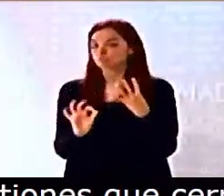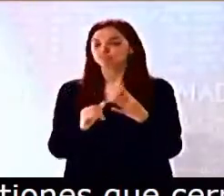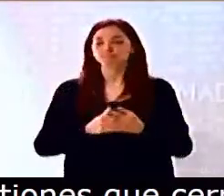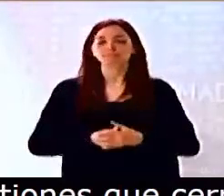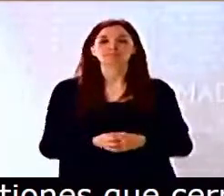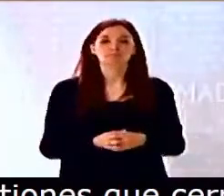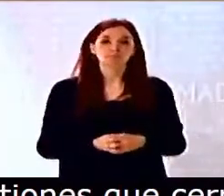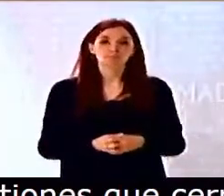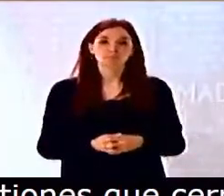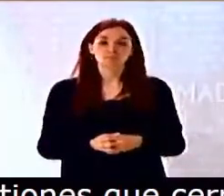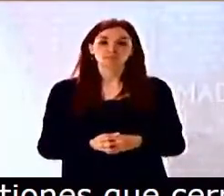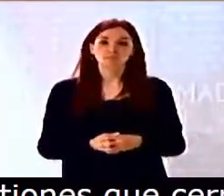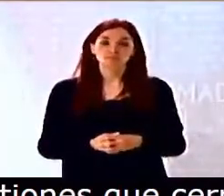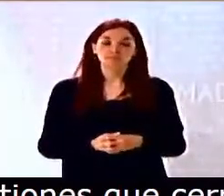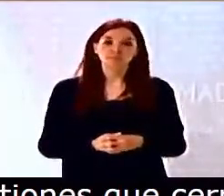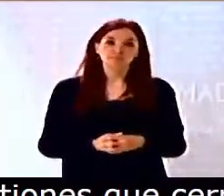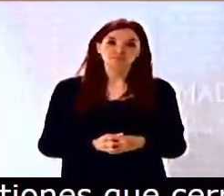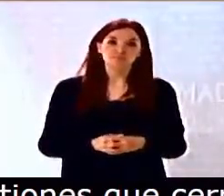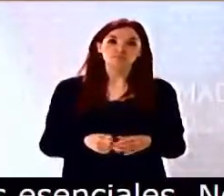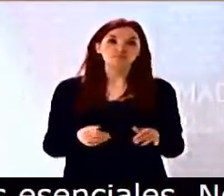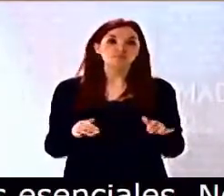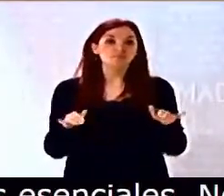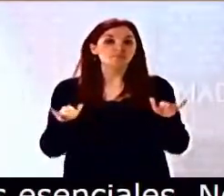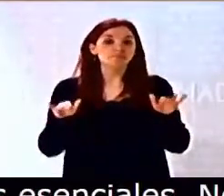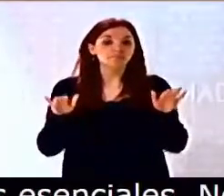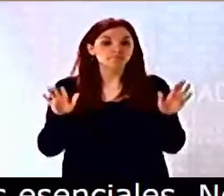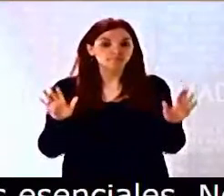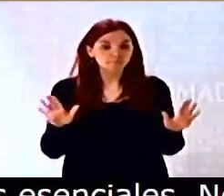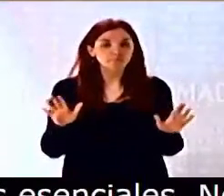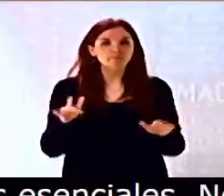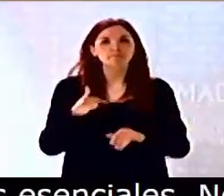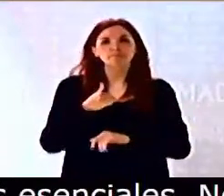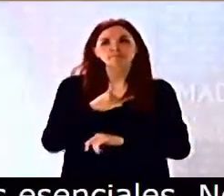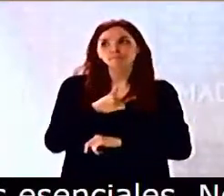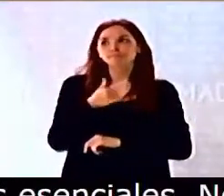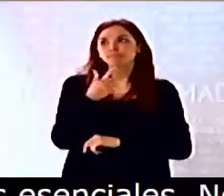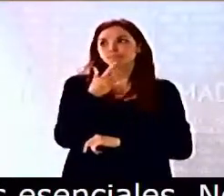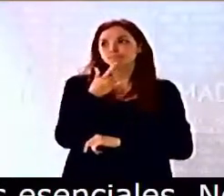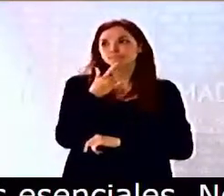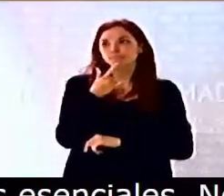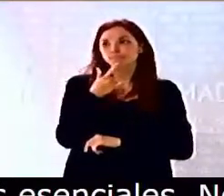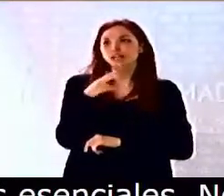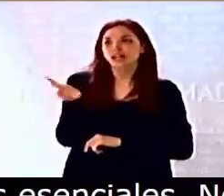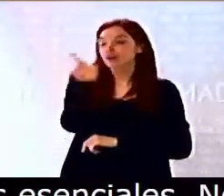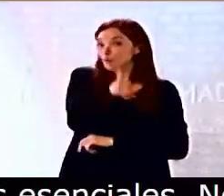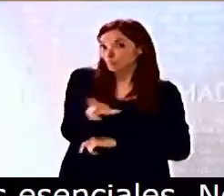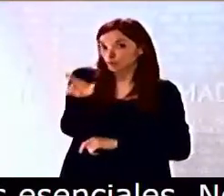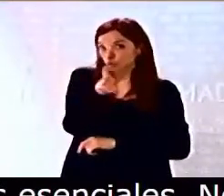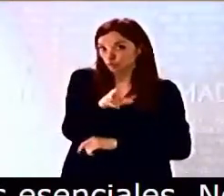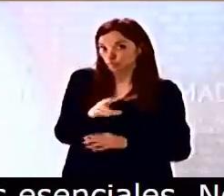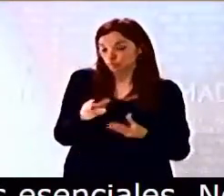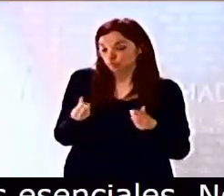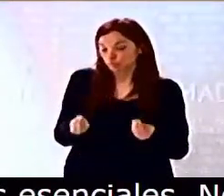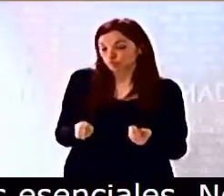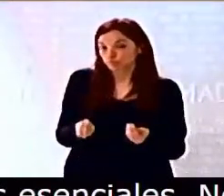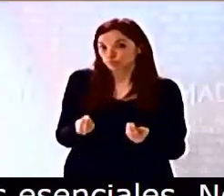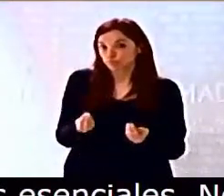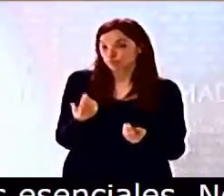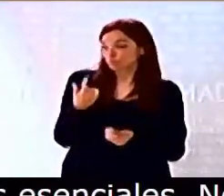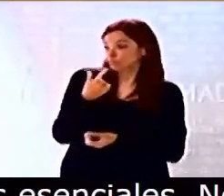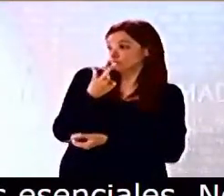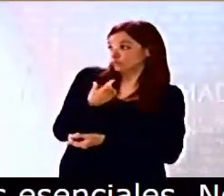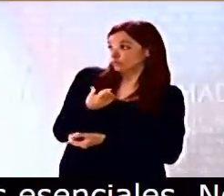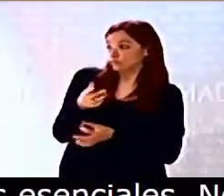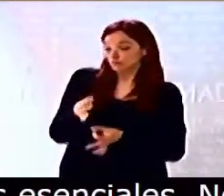No obstante, me reafirmo mucho en lo que me reafirmo mucho en lo que he dicho